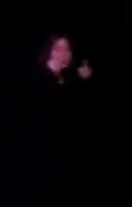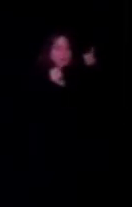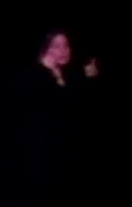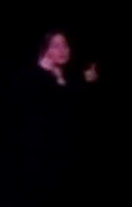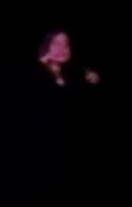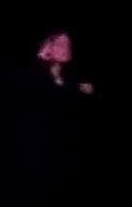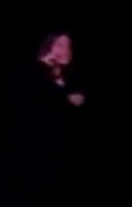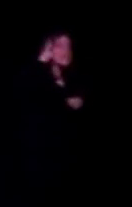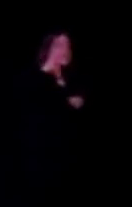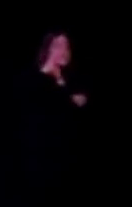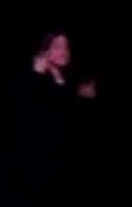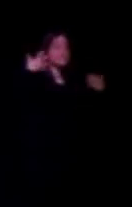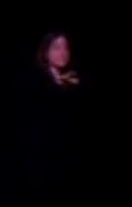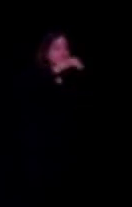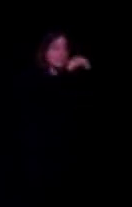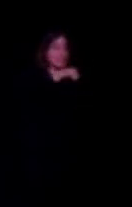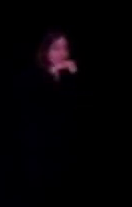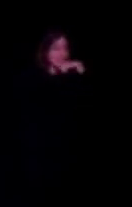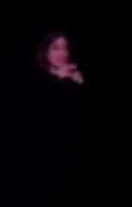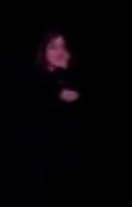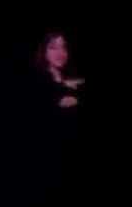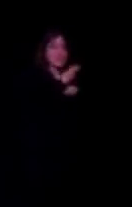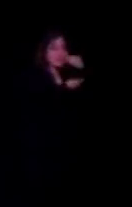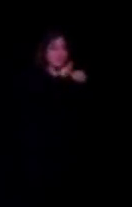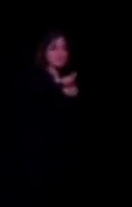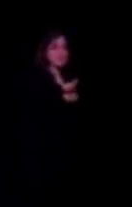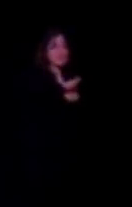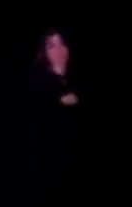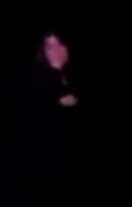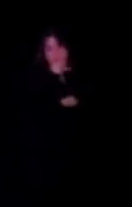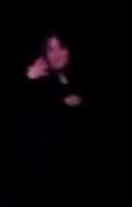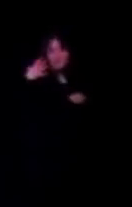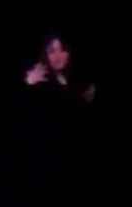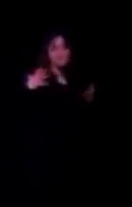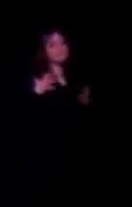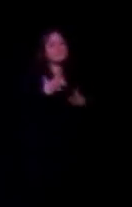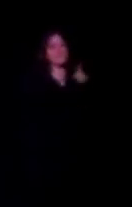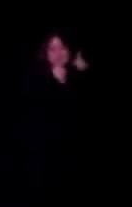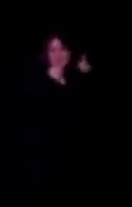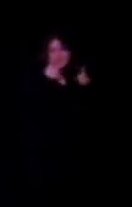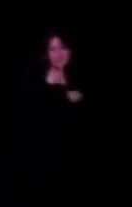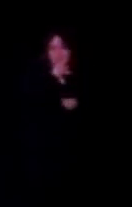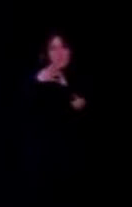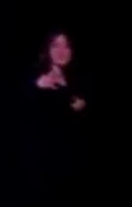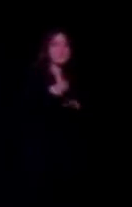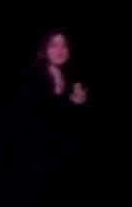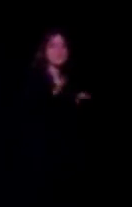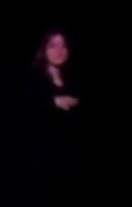que pudieran que hacían los chavales fue una edición no más no no no hubo continuidad